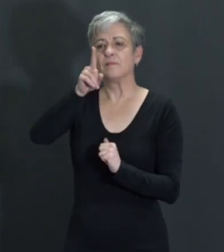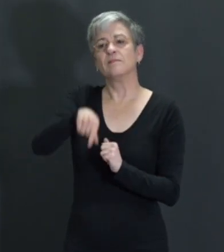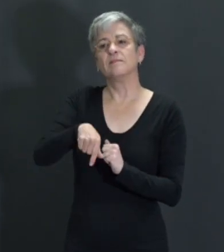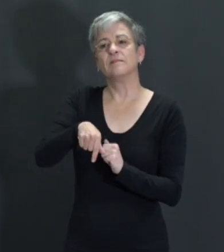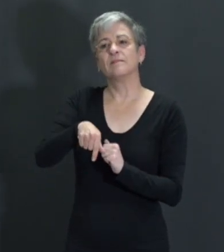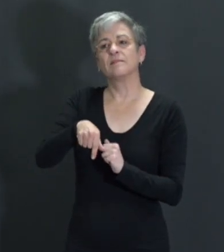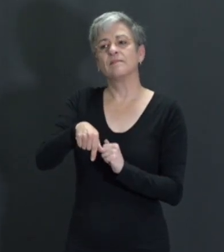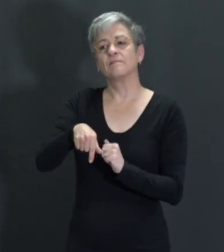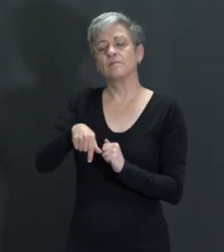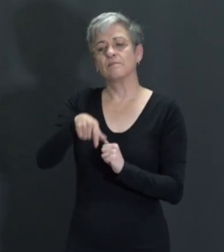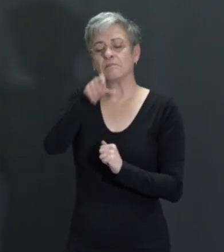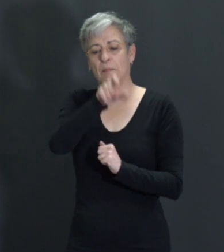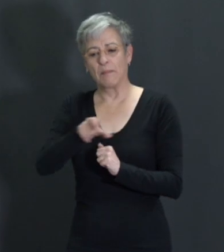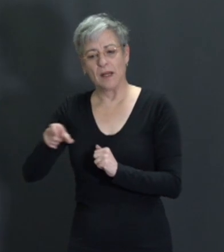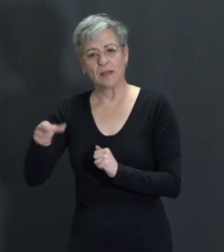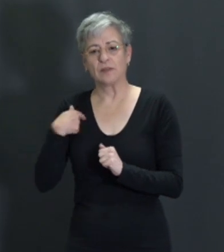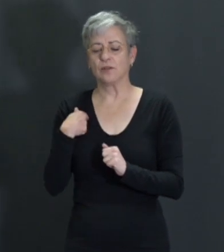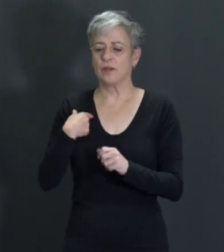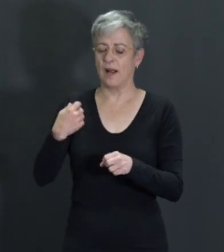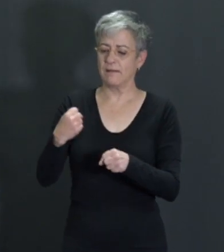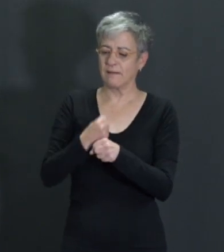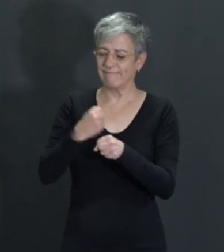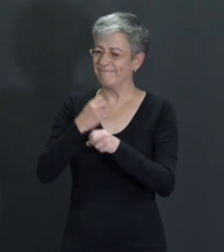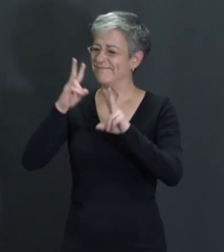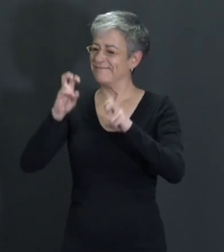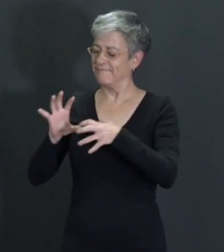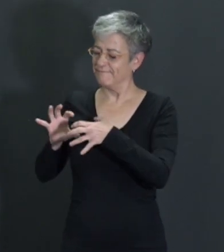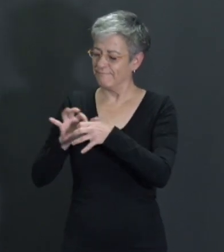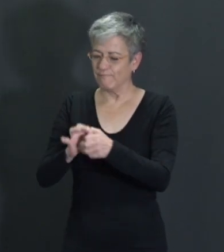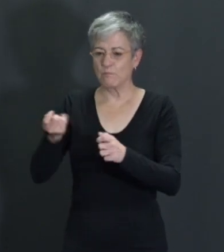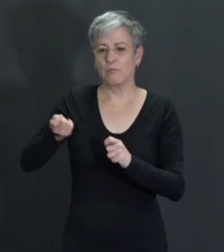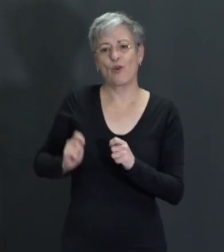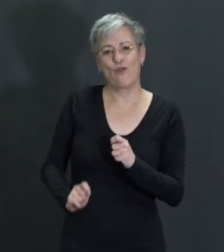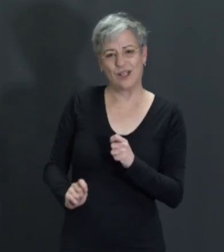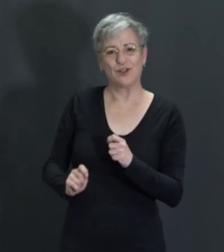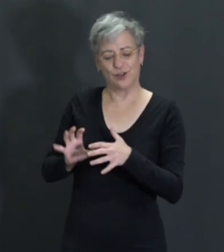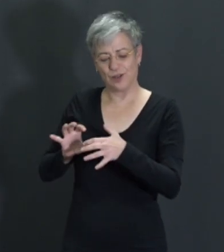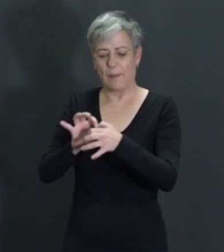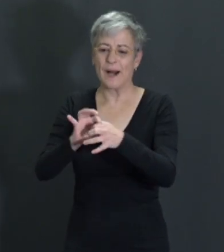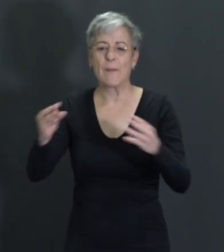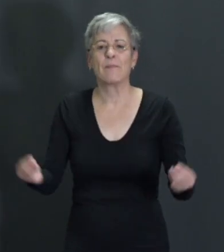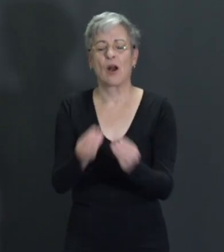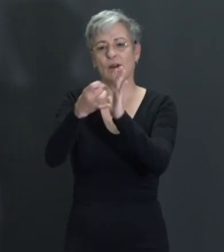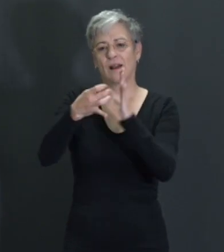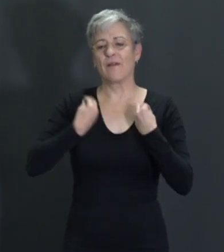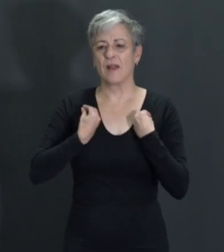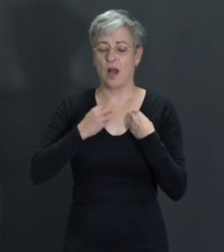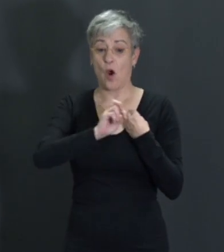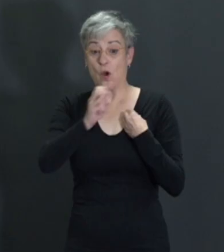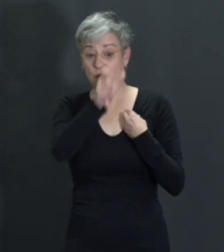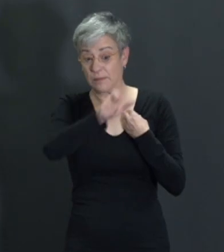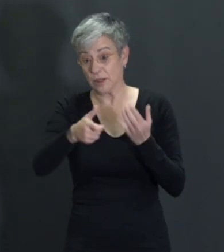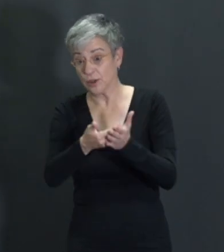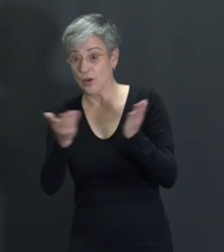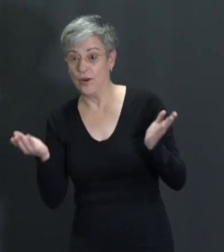que trabajamos desde el ámbito profesional por mejorar la vida de otras personas, de muchas, yo diría de